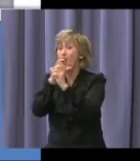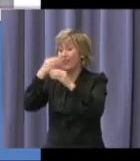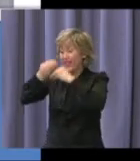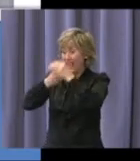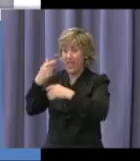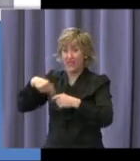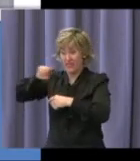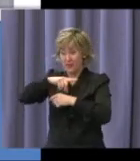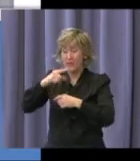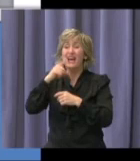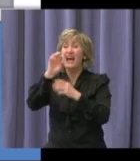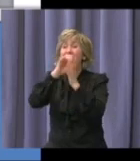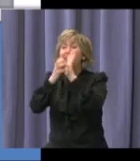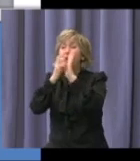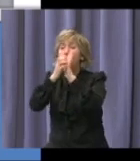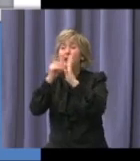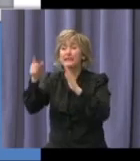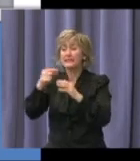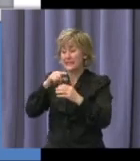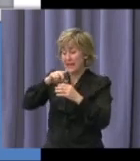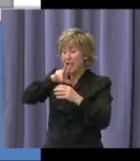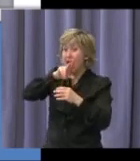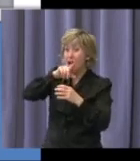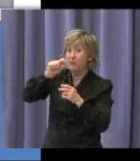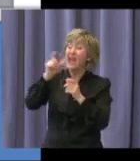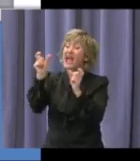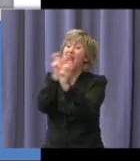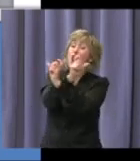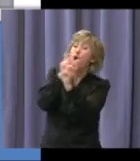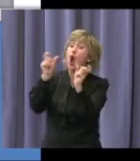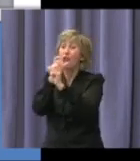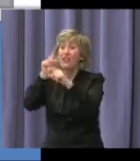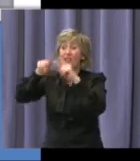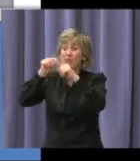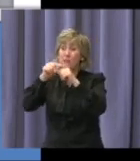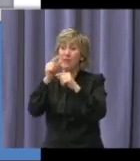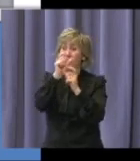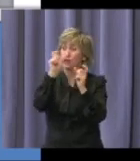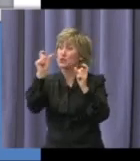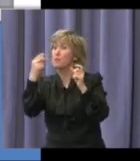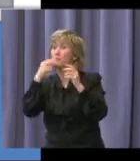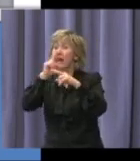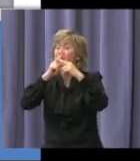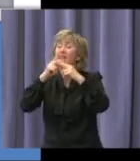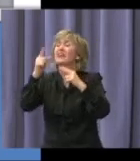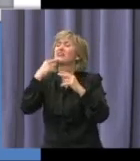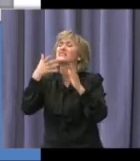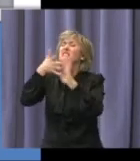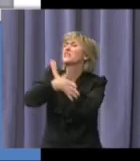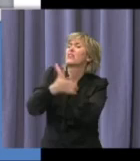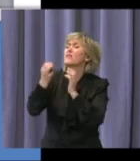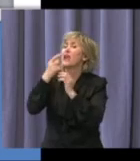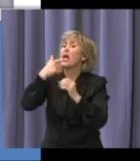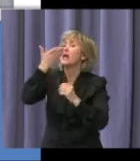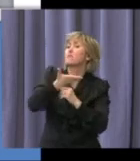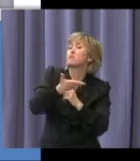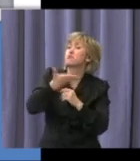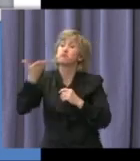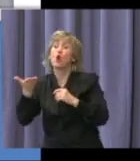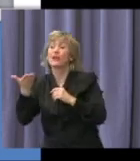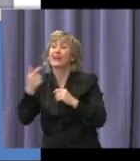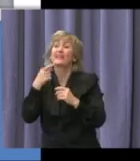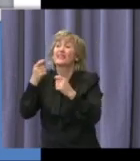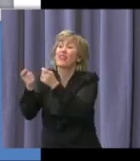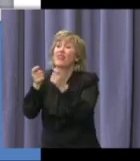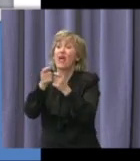lo explica la gramática de la lengua española, dice, el orden que damos a los elementos obedece al orden de importancia que le damos